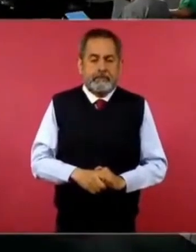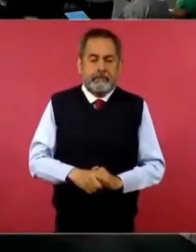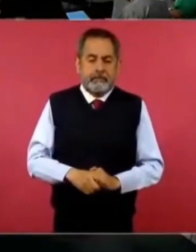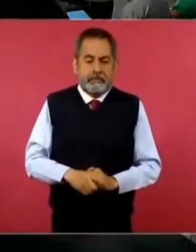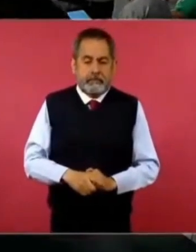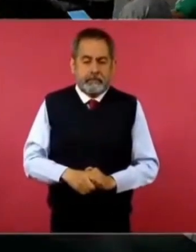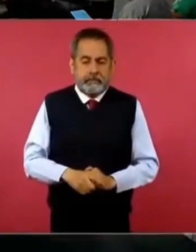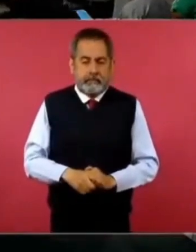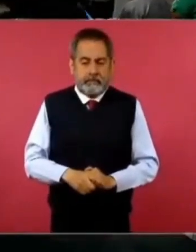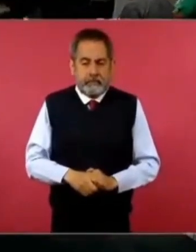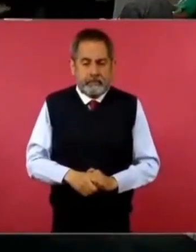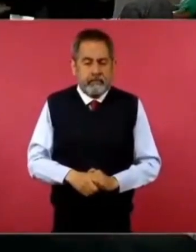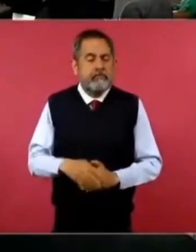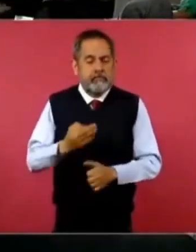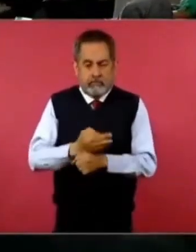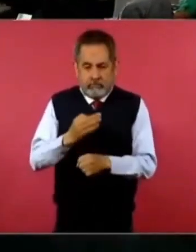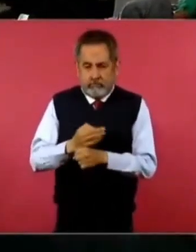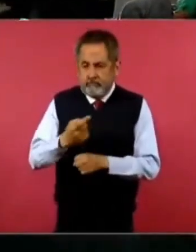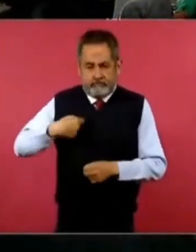Lo que se ha logrado